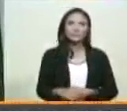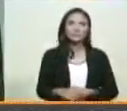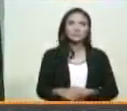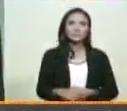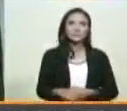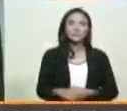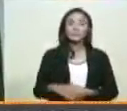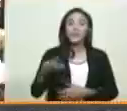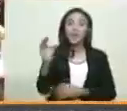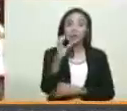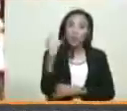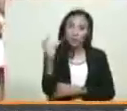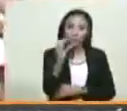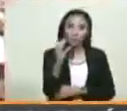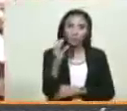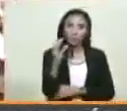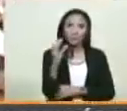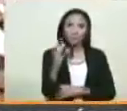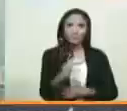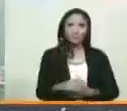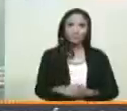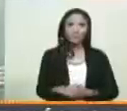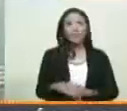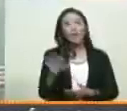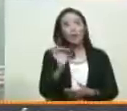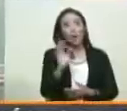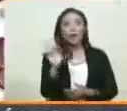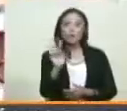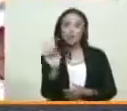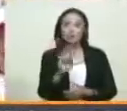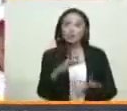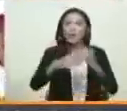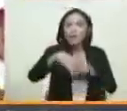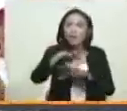¿En Colombia? ¿O en Venezuela?